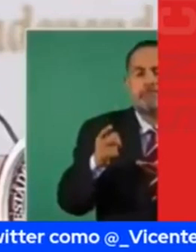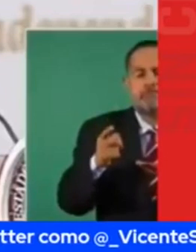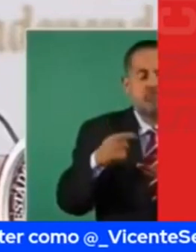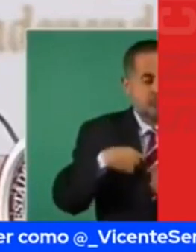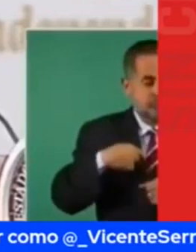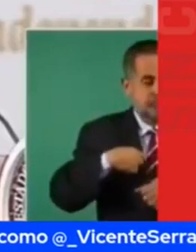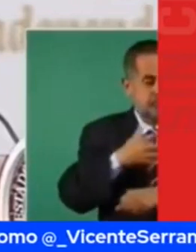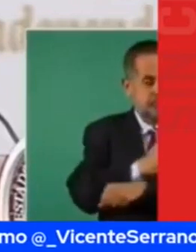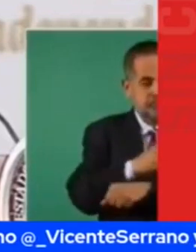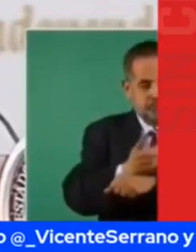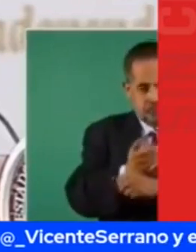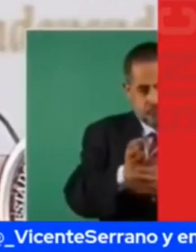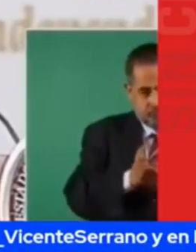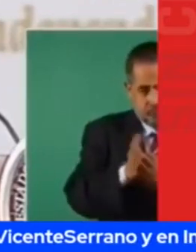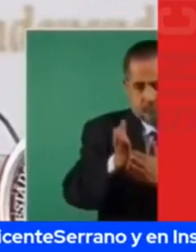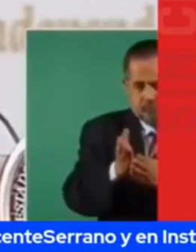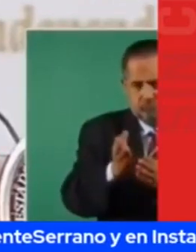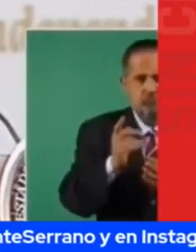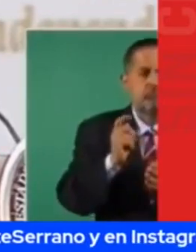rectitud,